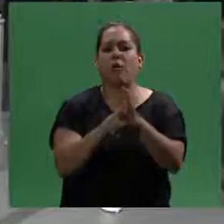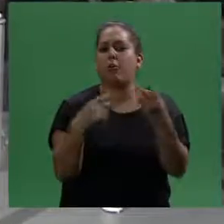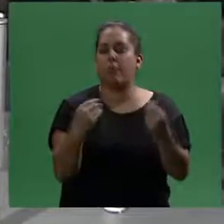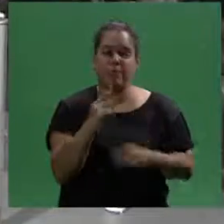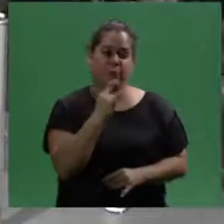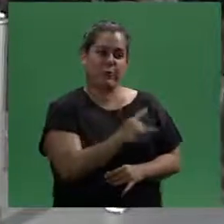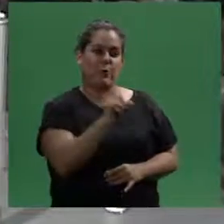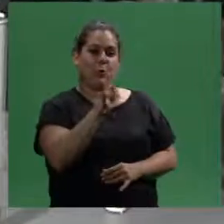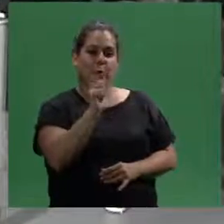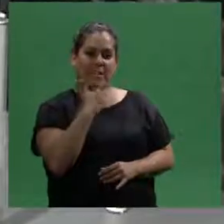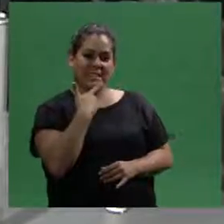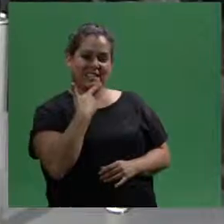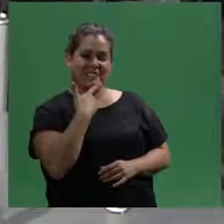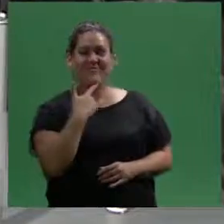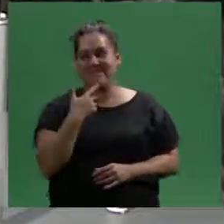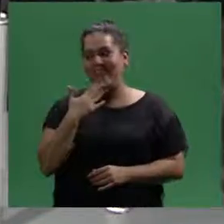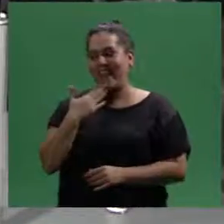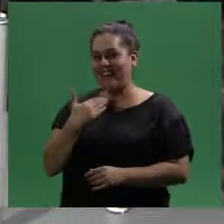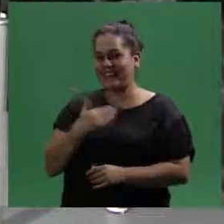ley? Lucas.